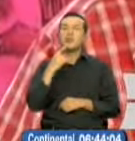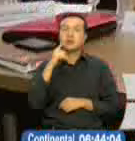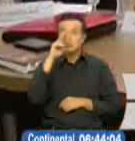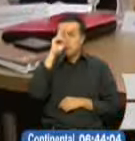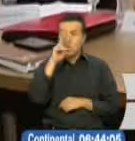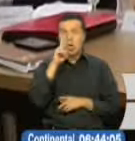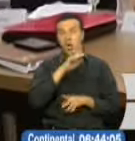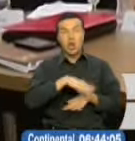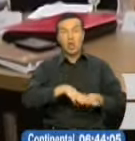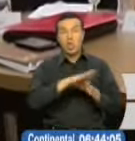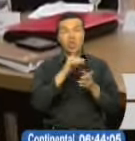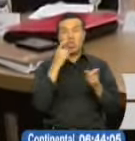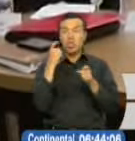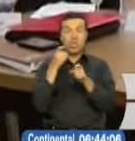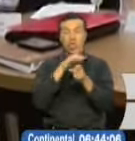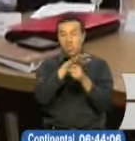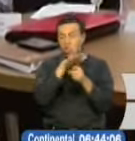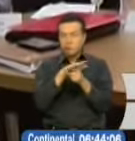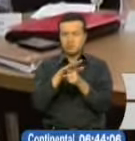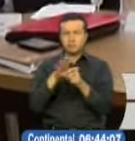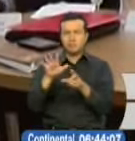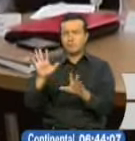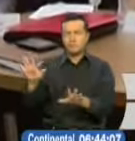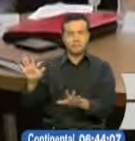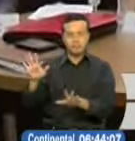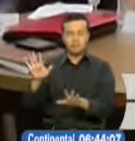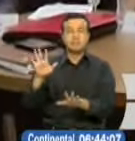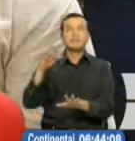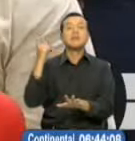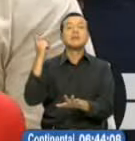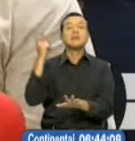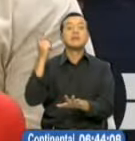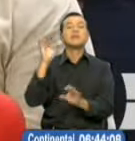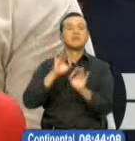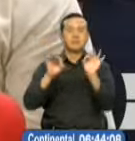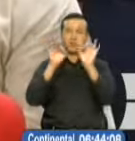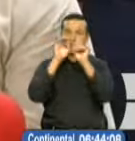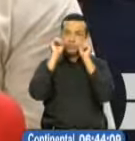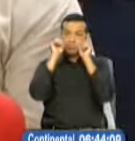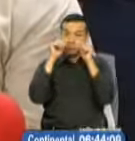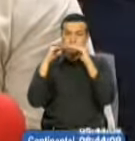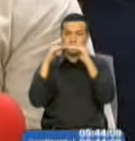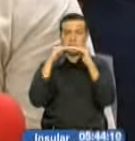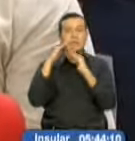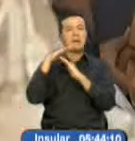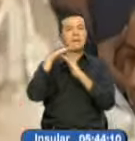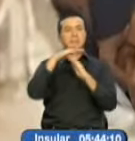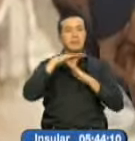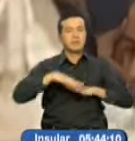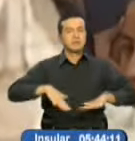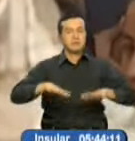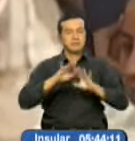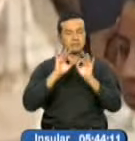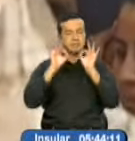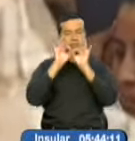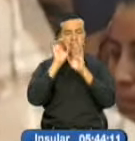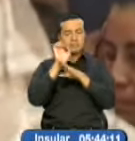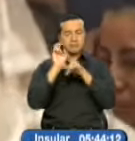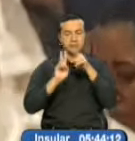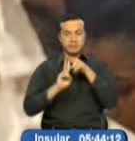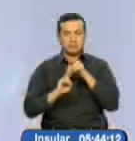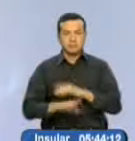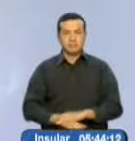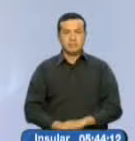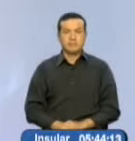No. Con lo que dijeron estar dispuestos a vigilar la democracia en un ambiente de paz. Mirta Carrillo, Ecuador